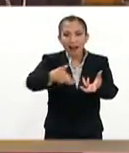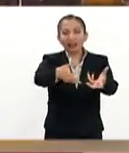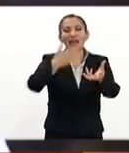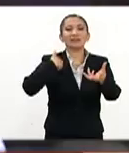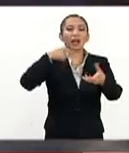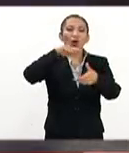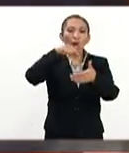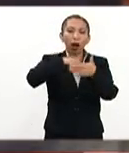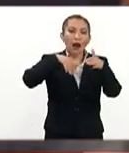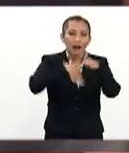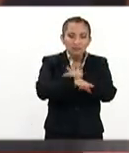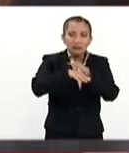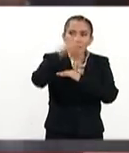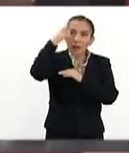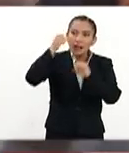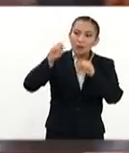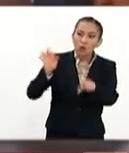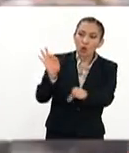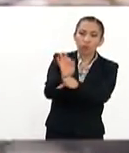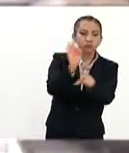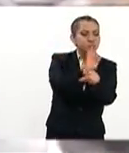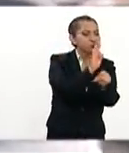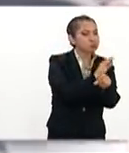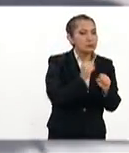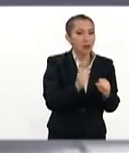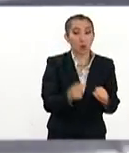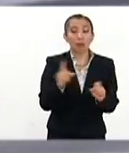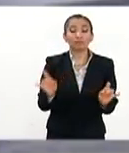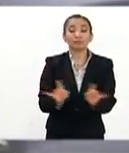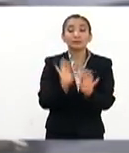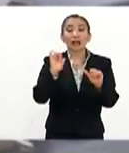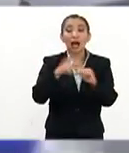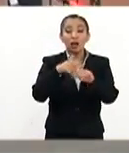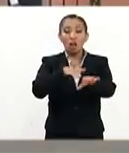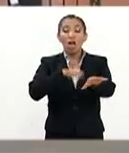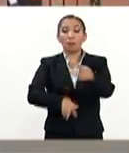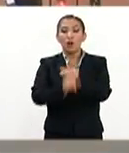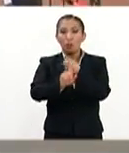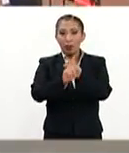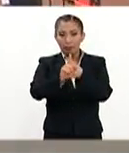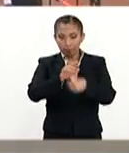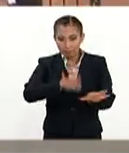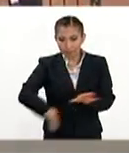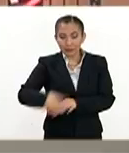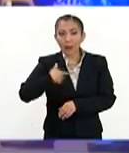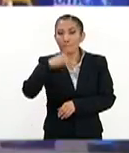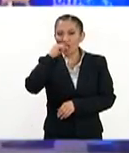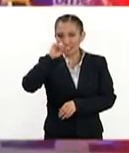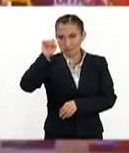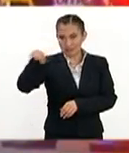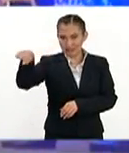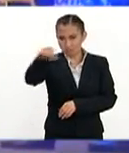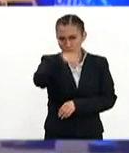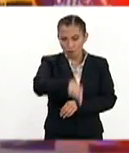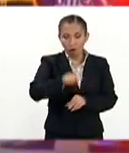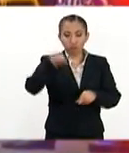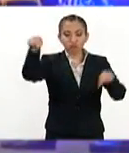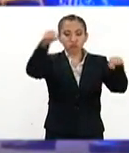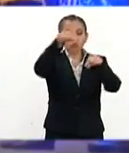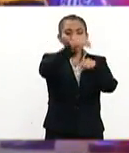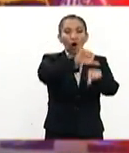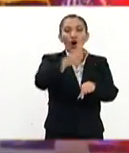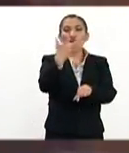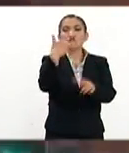y accesos carreteros para garantizar la seguridad y evitar la alteración del orden público. Los elementos policíacos se distribuirán en